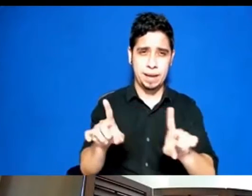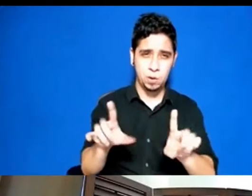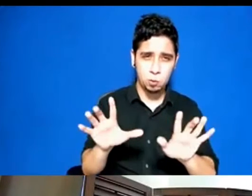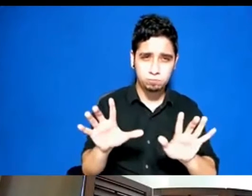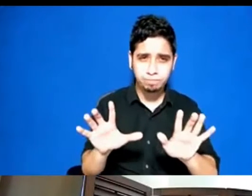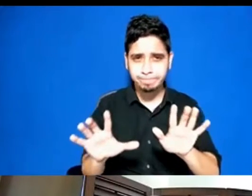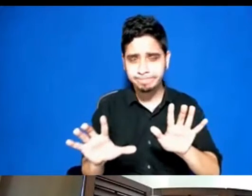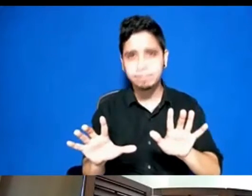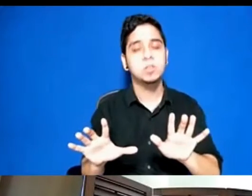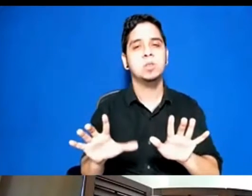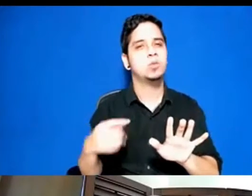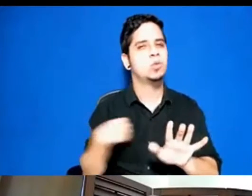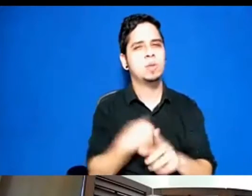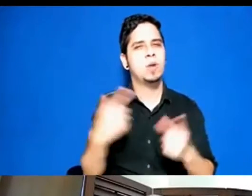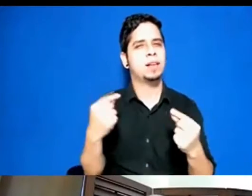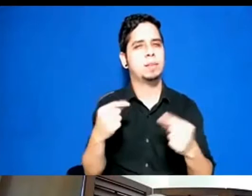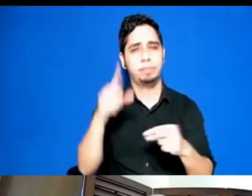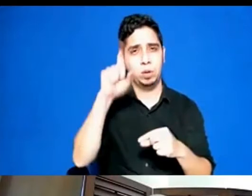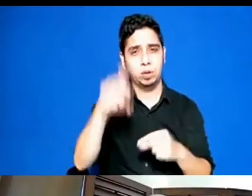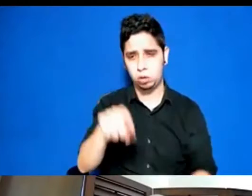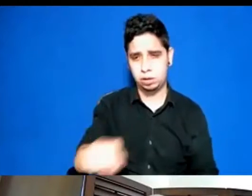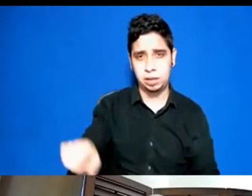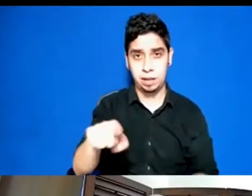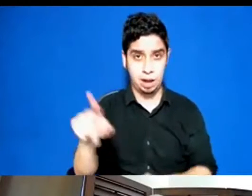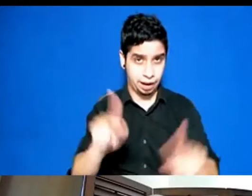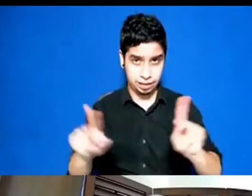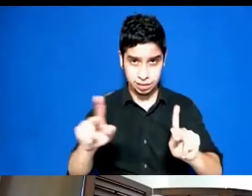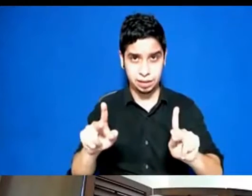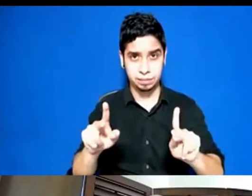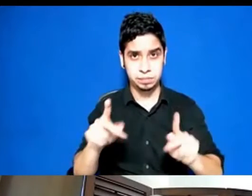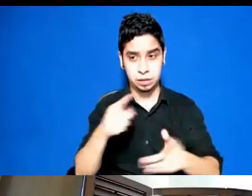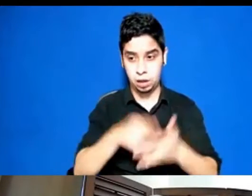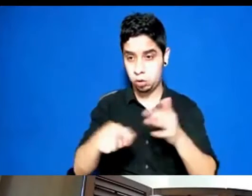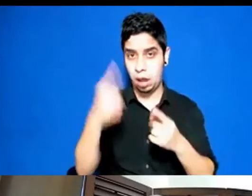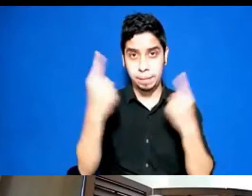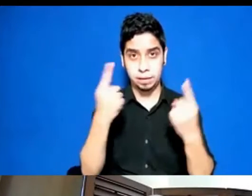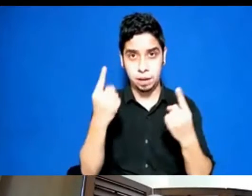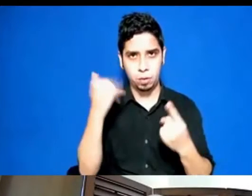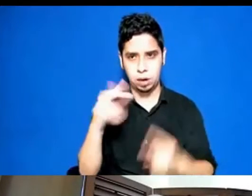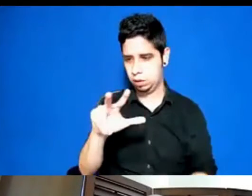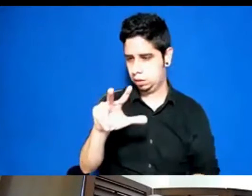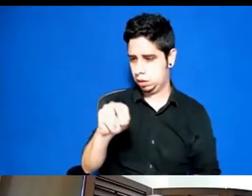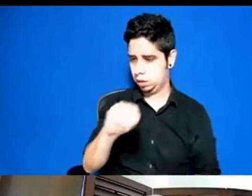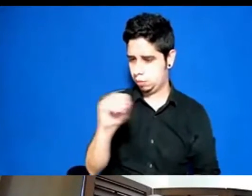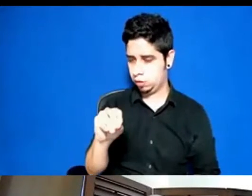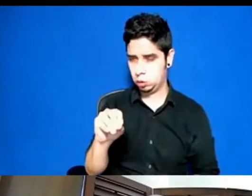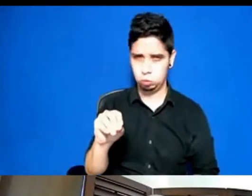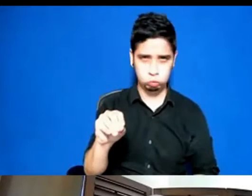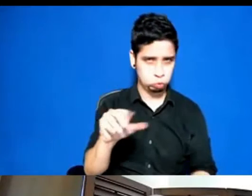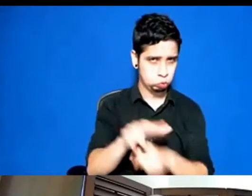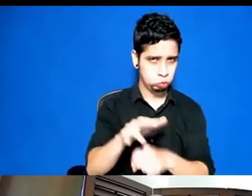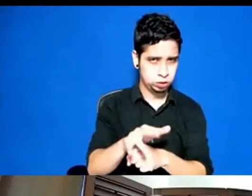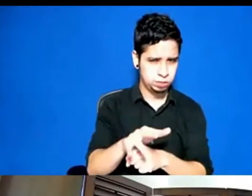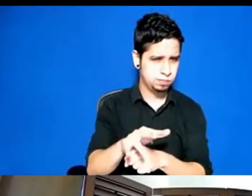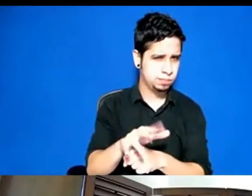vamos a preguntarle a la gente, ¿verdad? ¿Qué cree? Porque 30%, bueno,